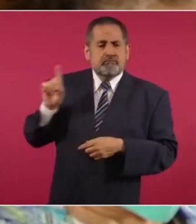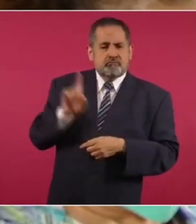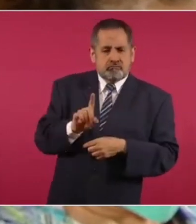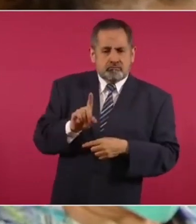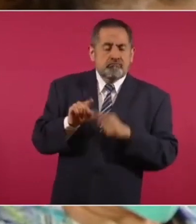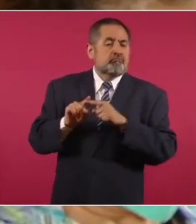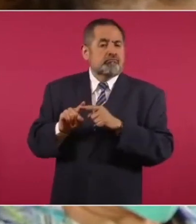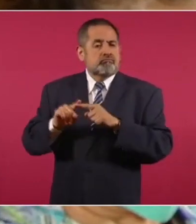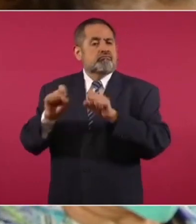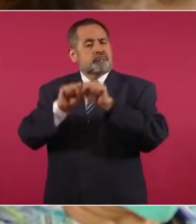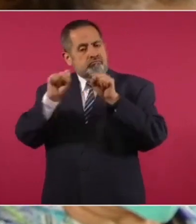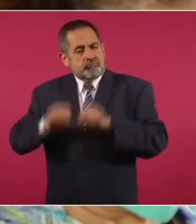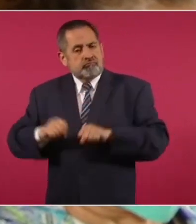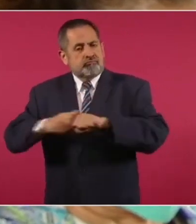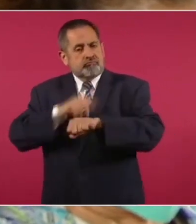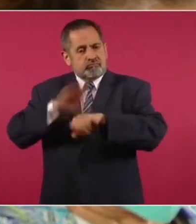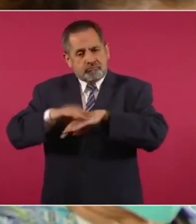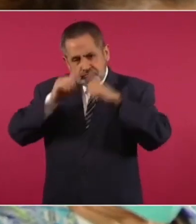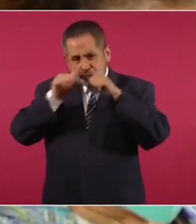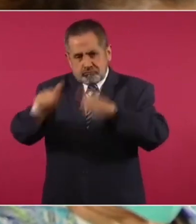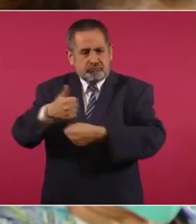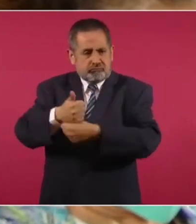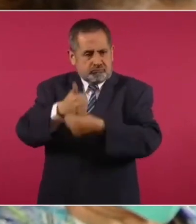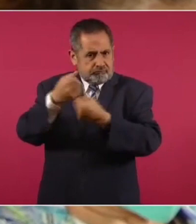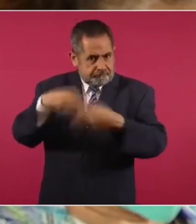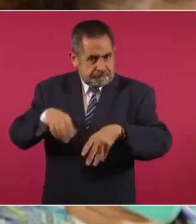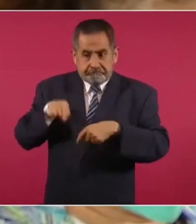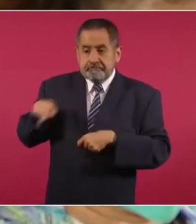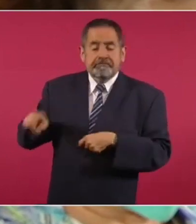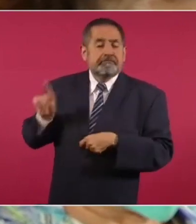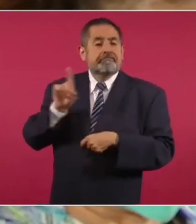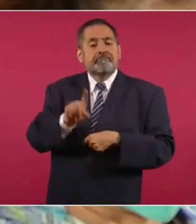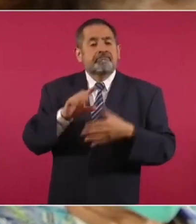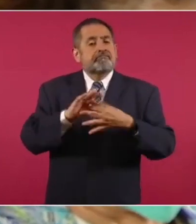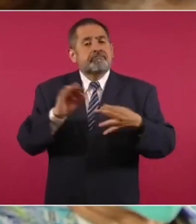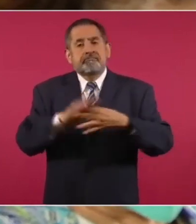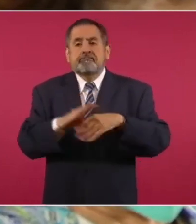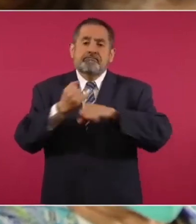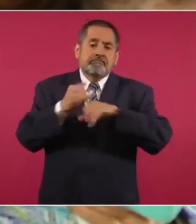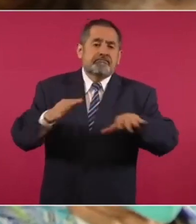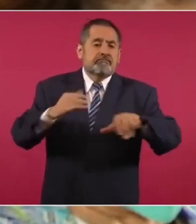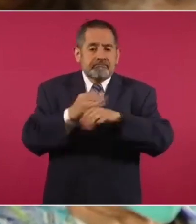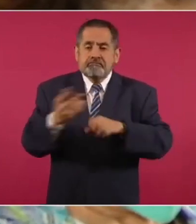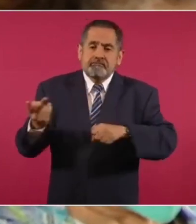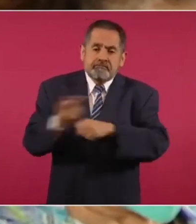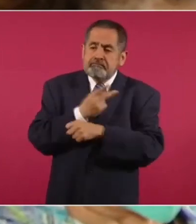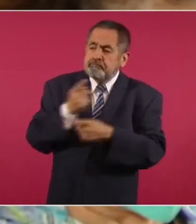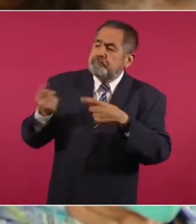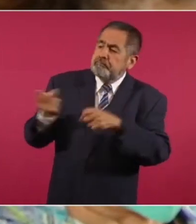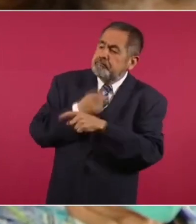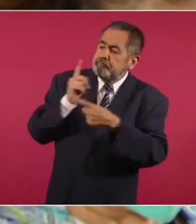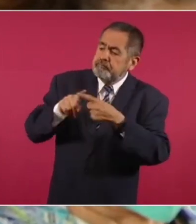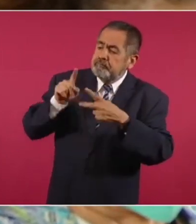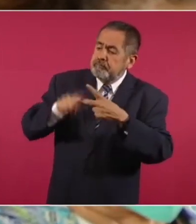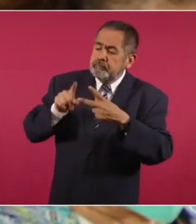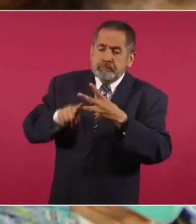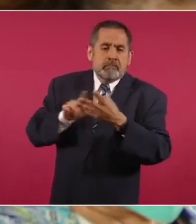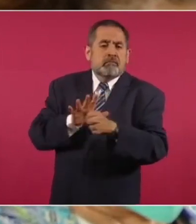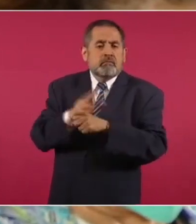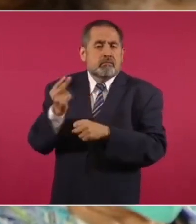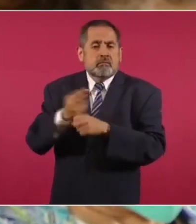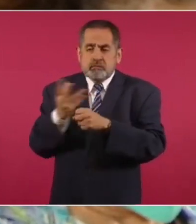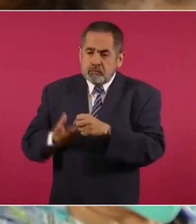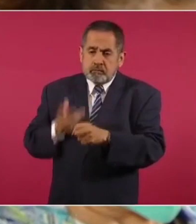del Sistema Nacional de Atención a Víctimas informe sobre los elementos que urge fortalecer en el sistema y en